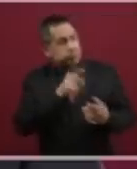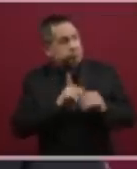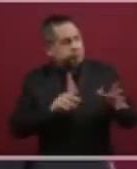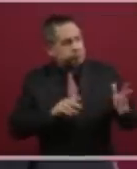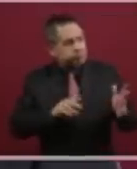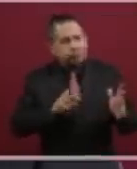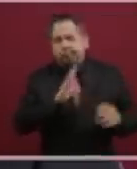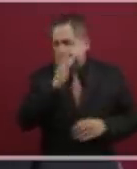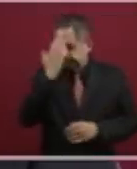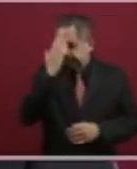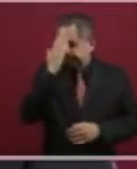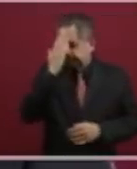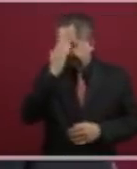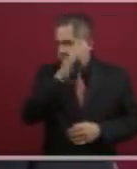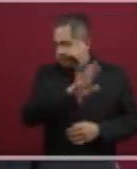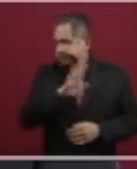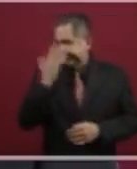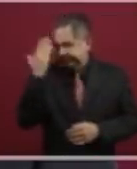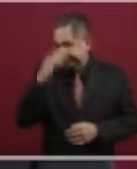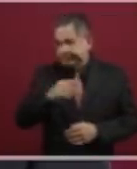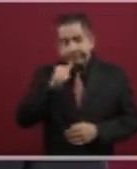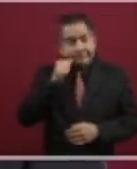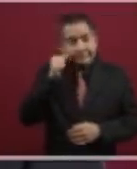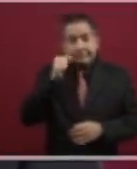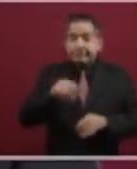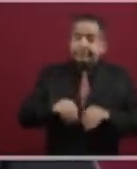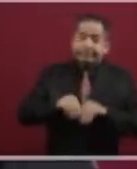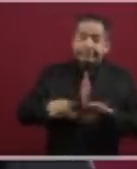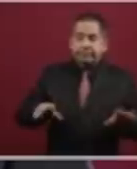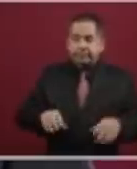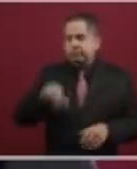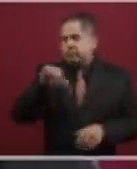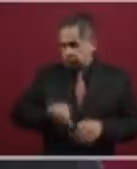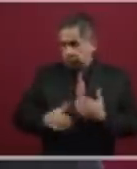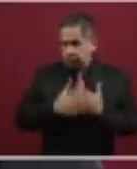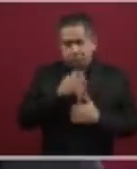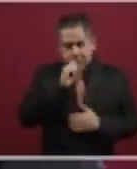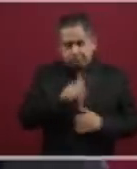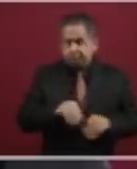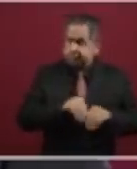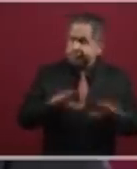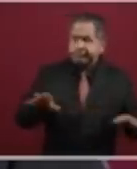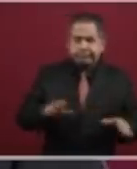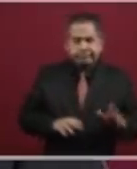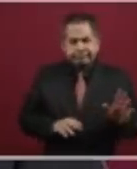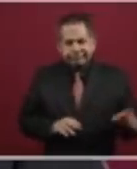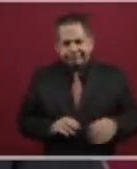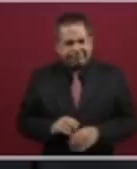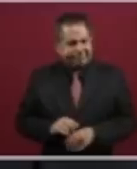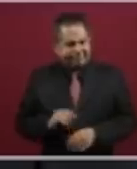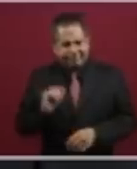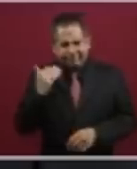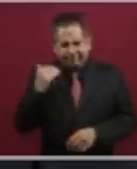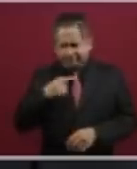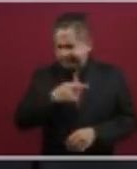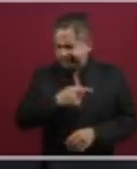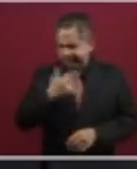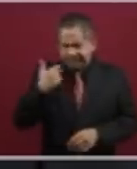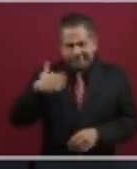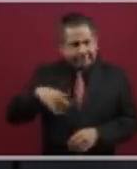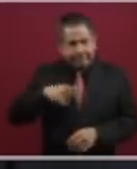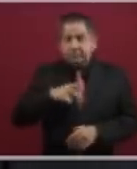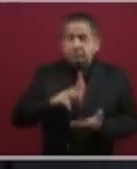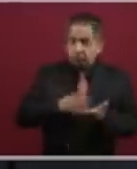enteré del mensaje de ayer y el de hoy, de hace un